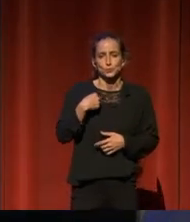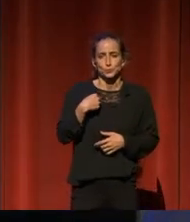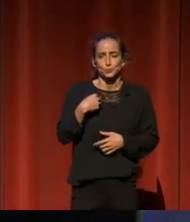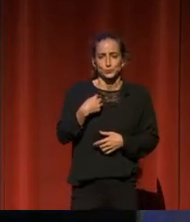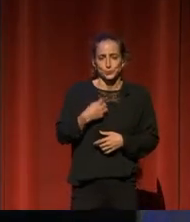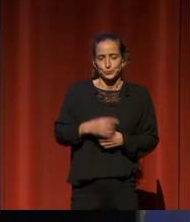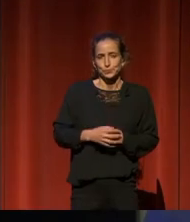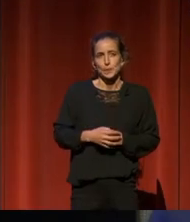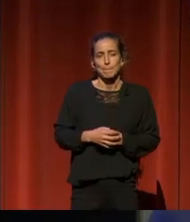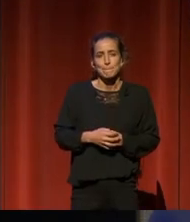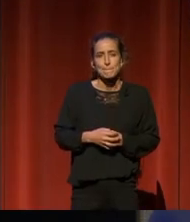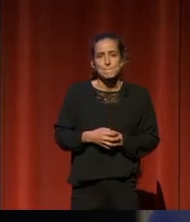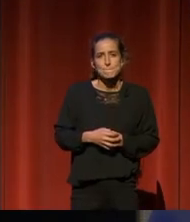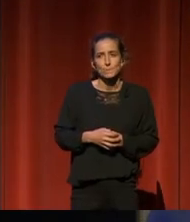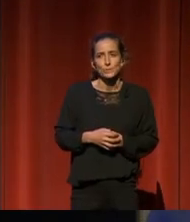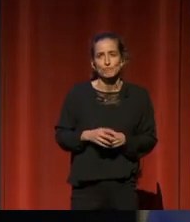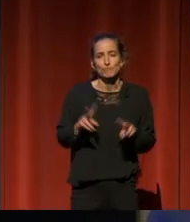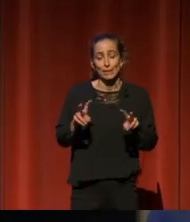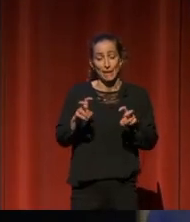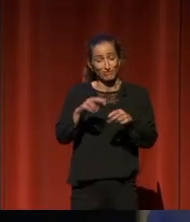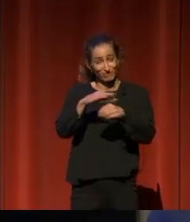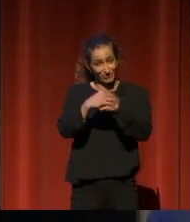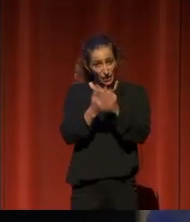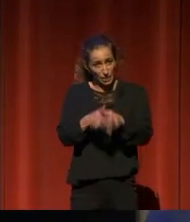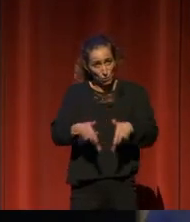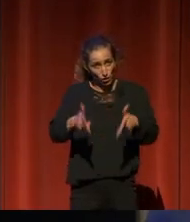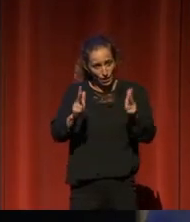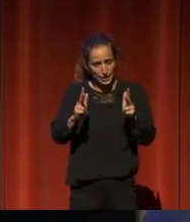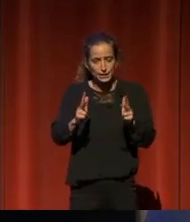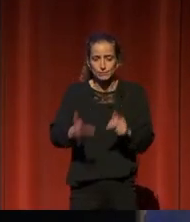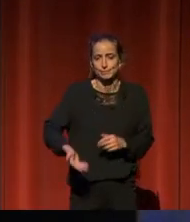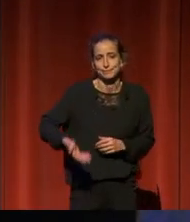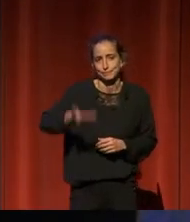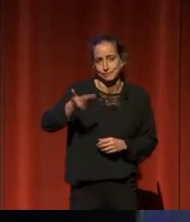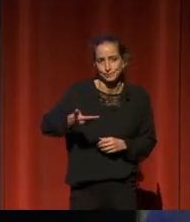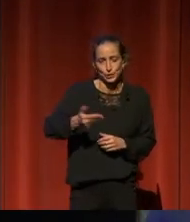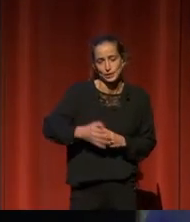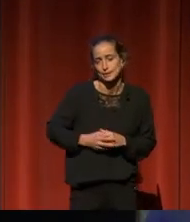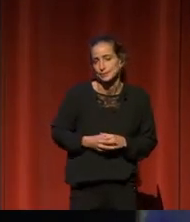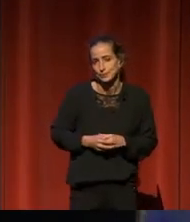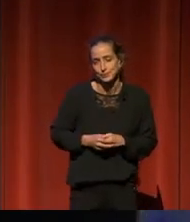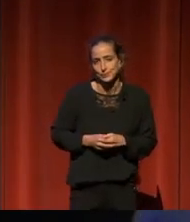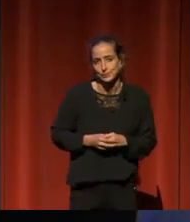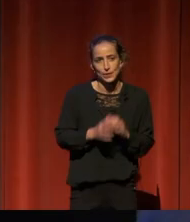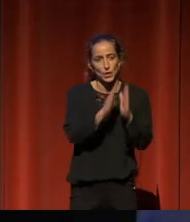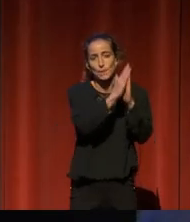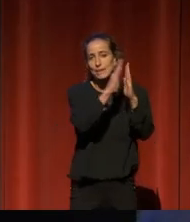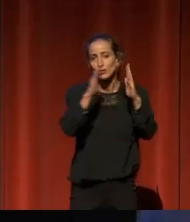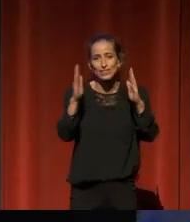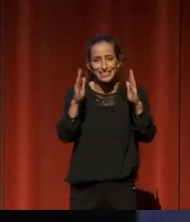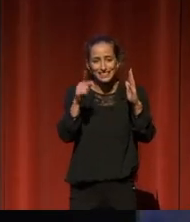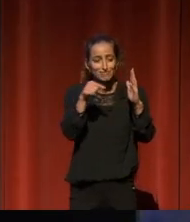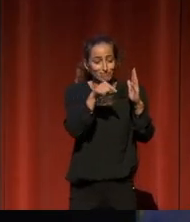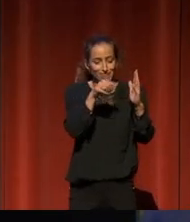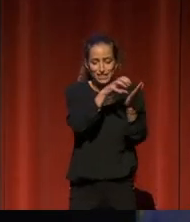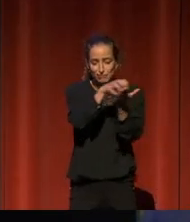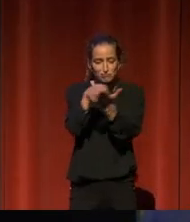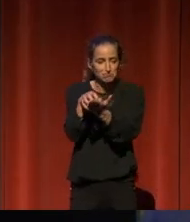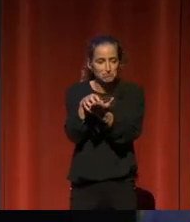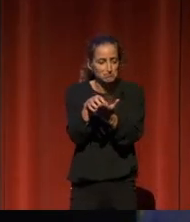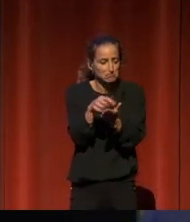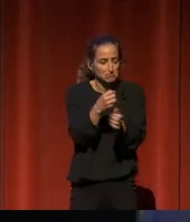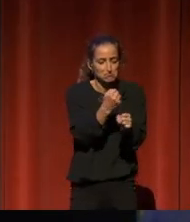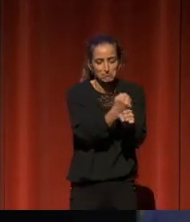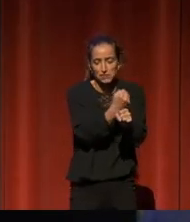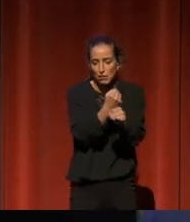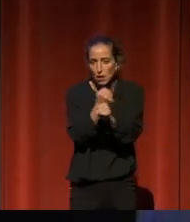es un tema muy importante eh las bibliotecas pueden trabajar con cada una de